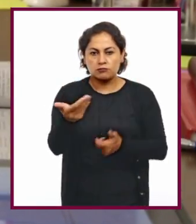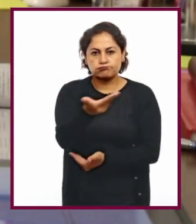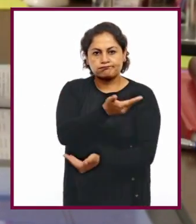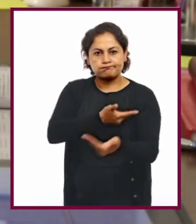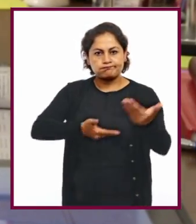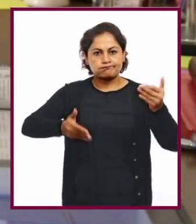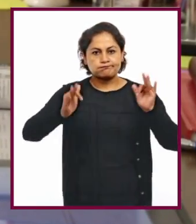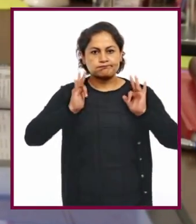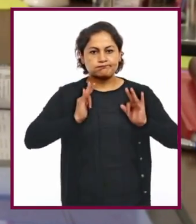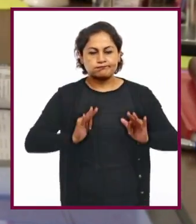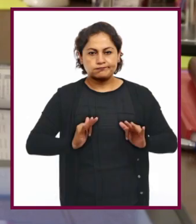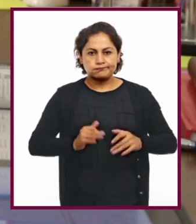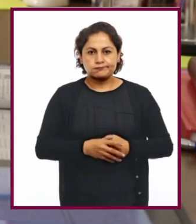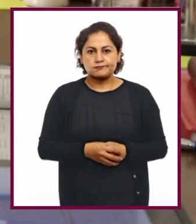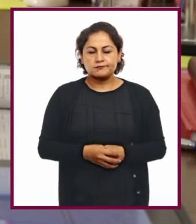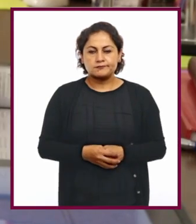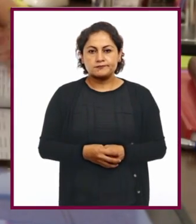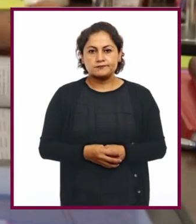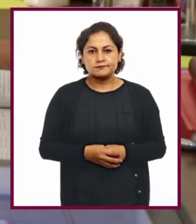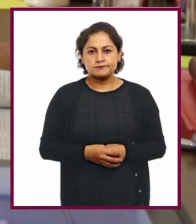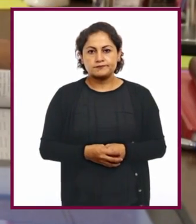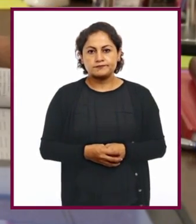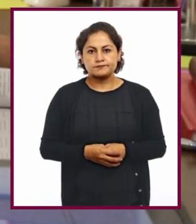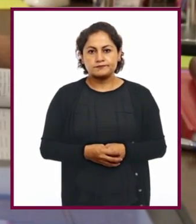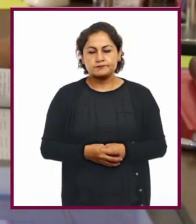paz y la convivencia armónica.